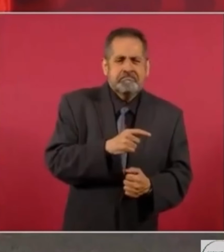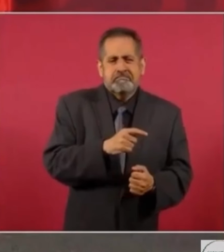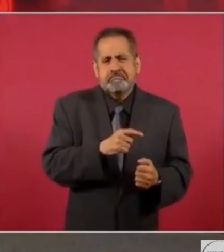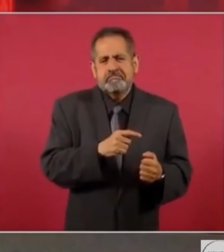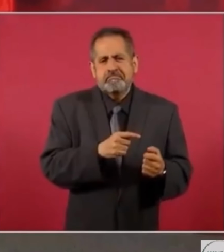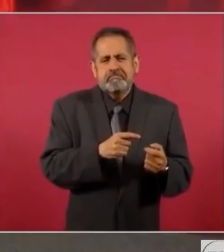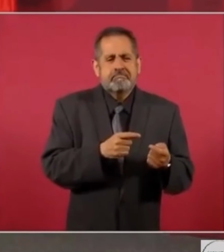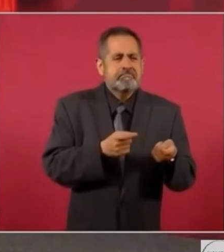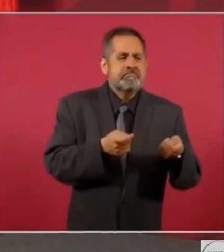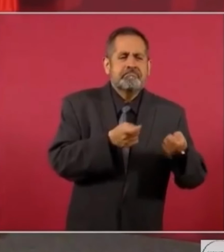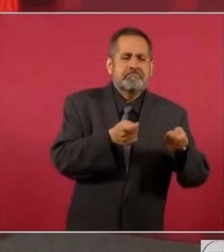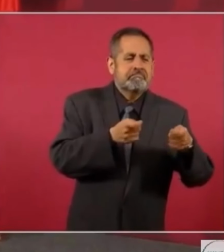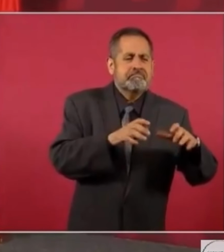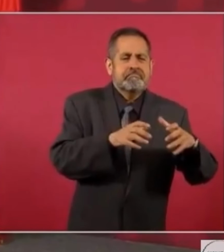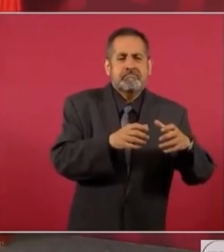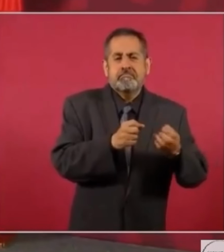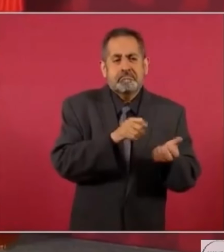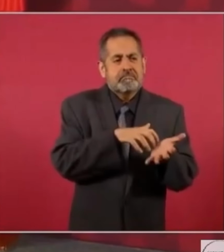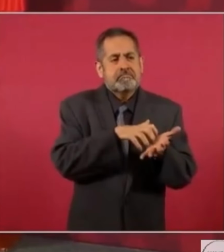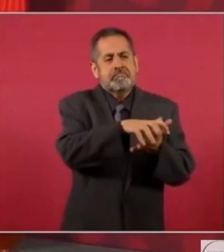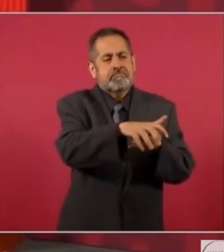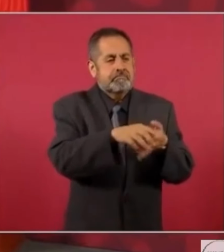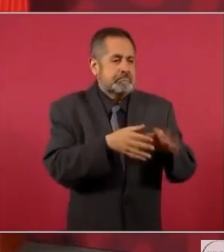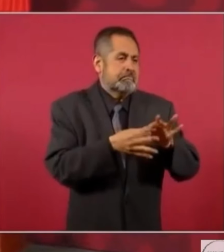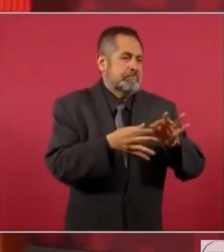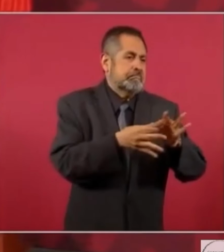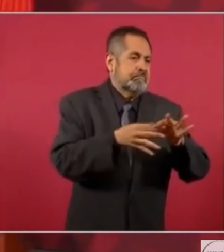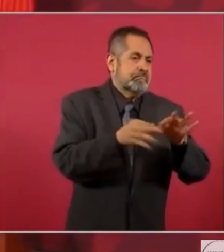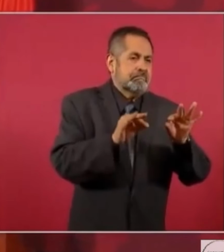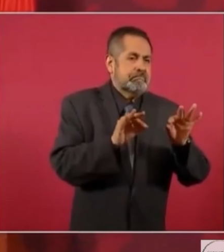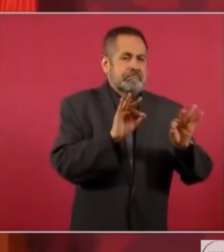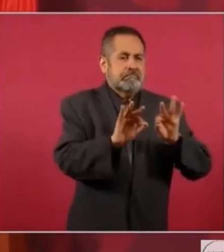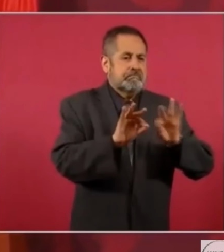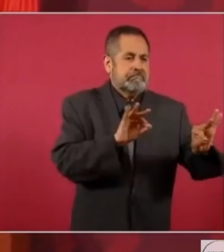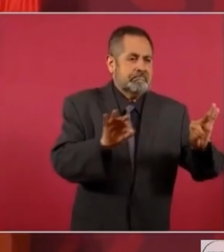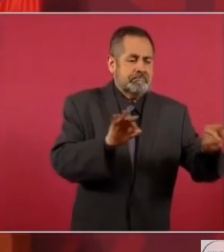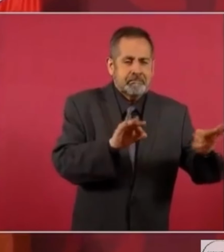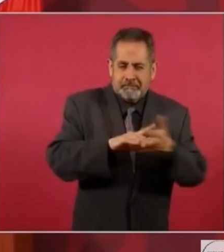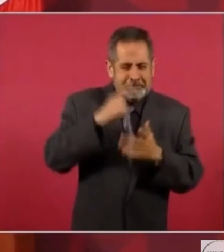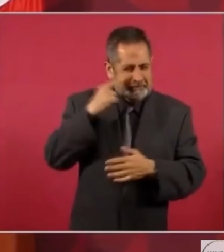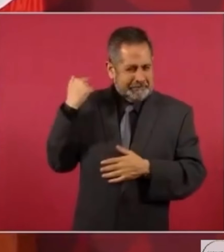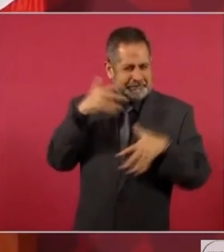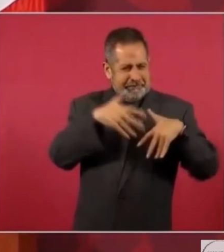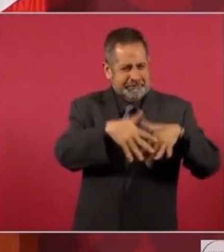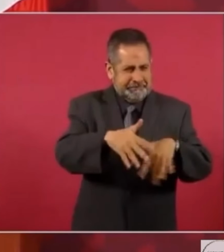a una buena cantidad de gente, como se ve en la marcha.